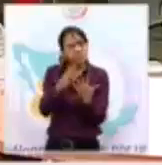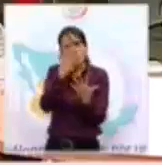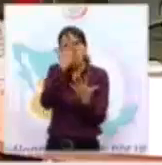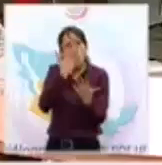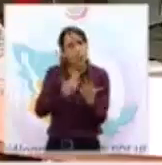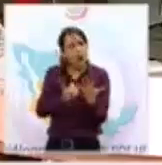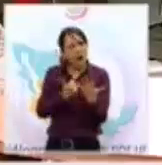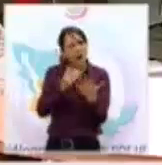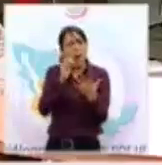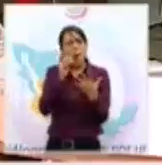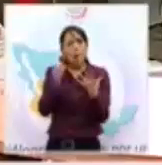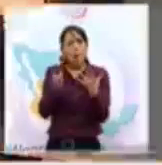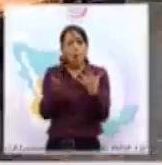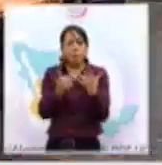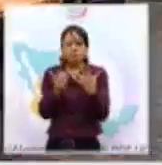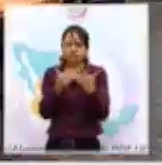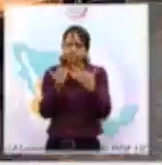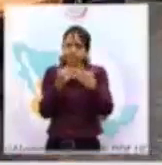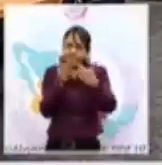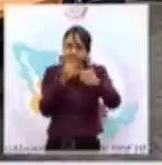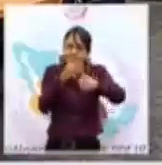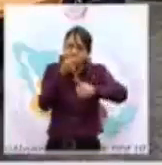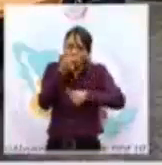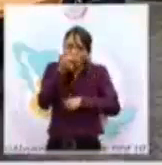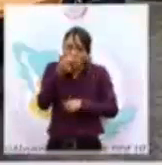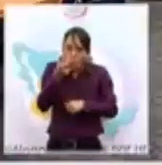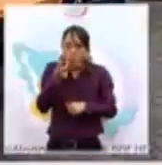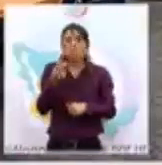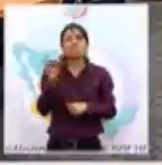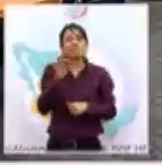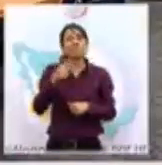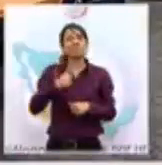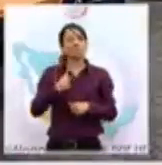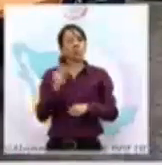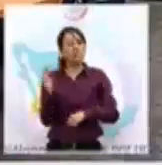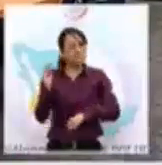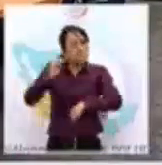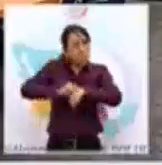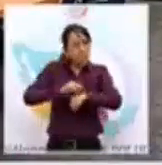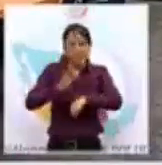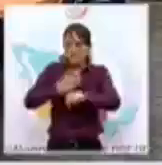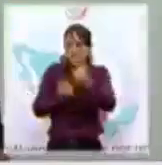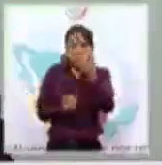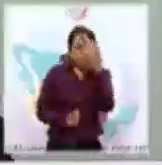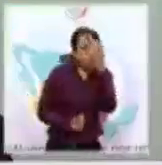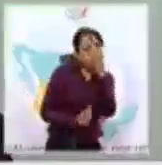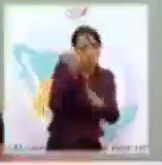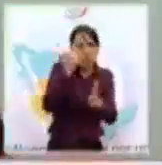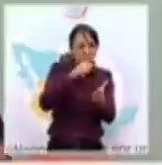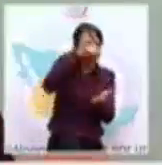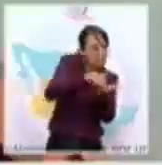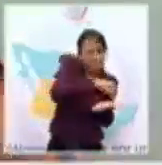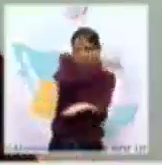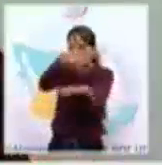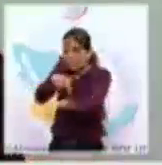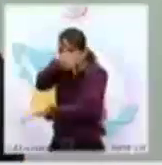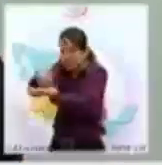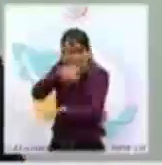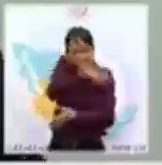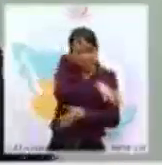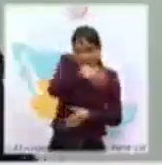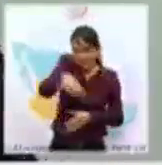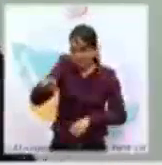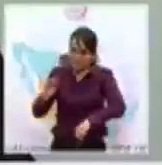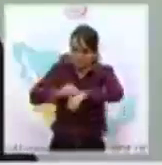yo construiría espacios donde podamos experimentar. A ver, reinventemos la prepa, pero otra vez, empecemos de